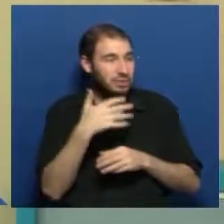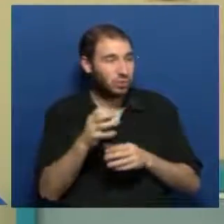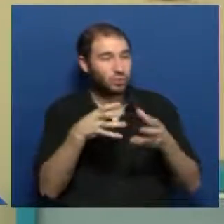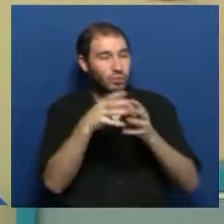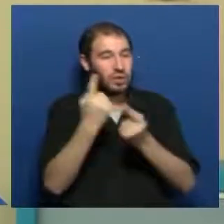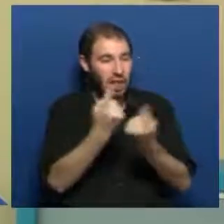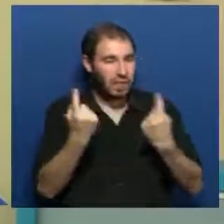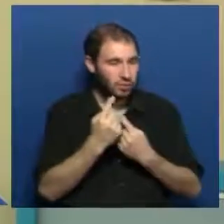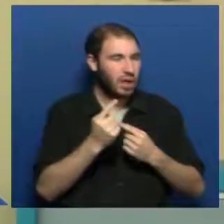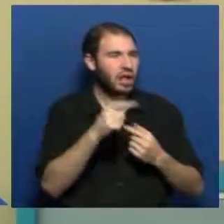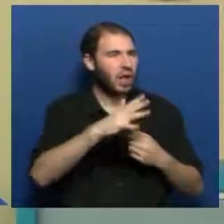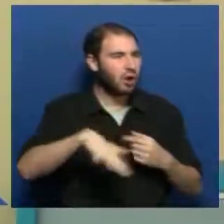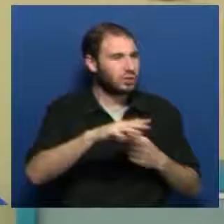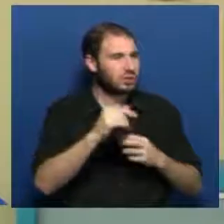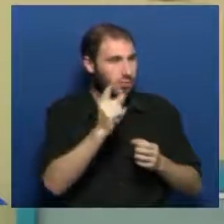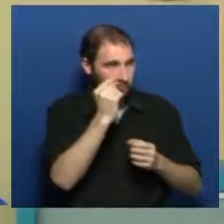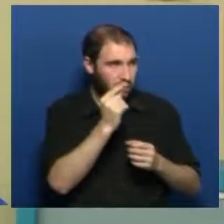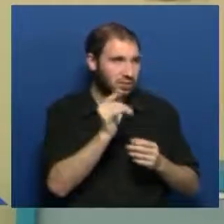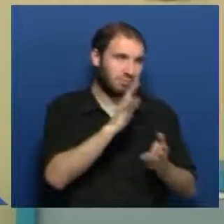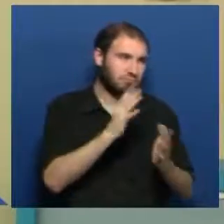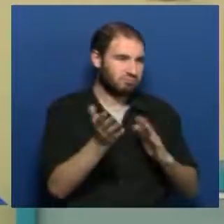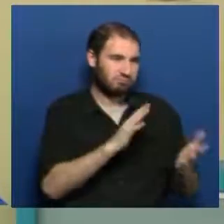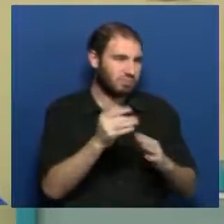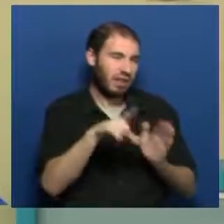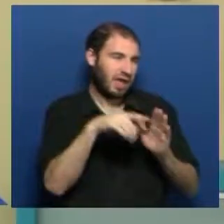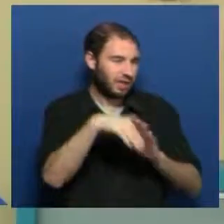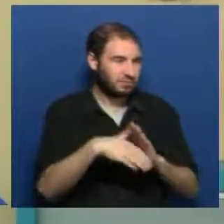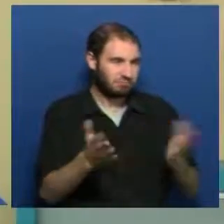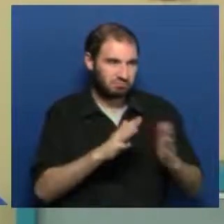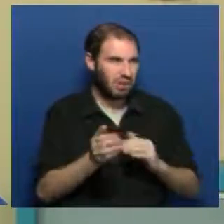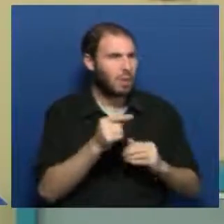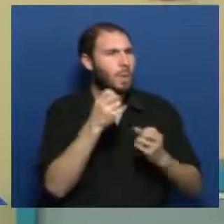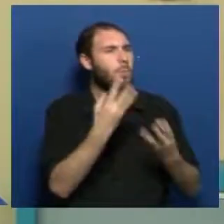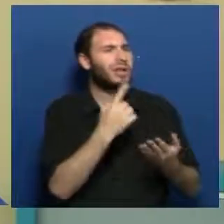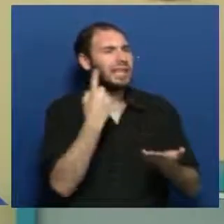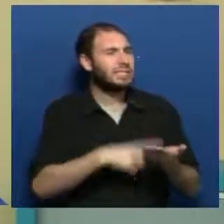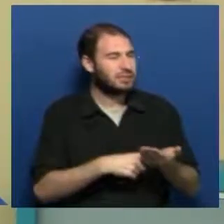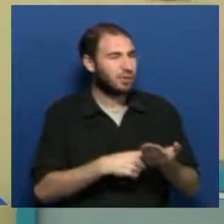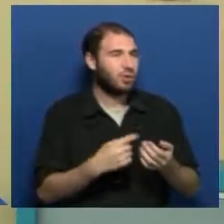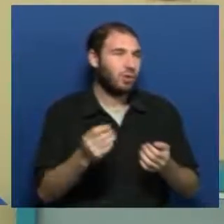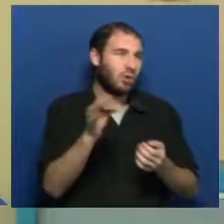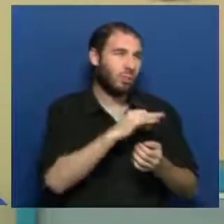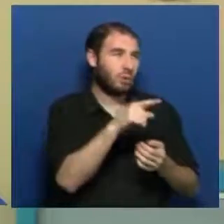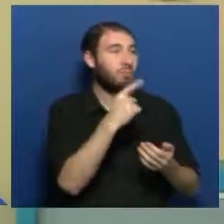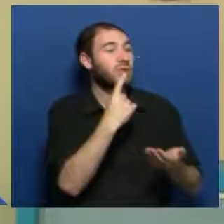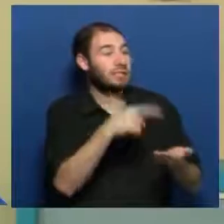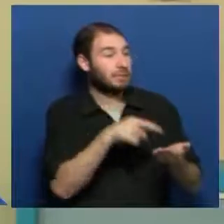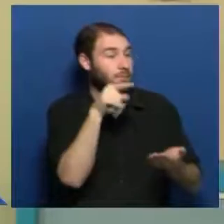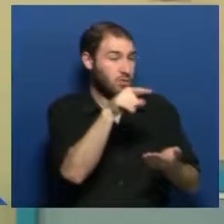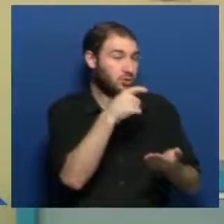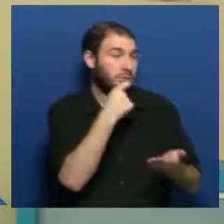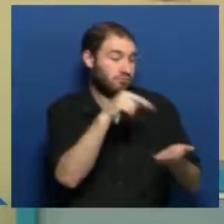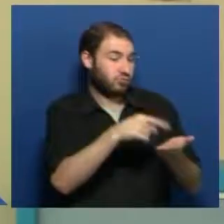uno de los partidos. Dentro de este contexto que puede ser político y no tanto dentro de la normativa. ¿Por qué decidieron, o por qué decidiste, si fuiste vos